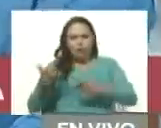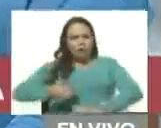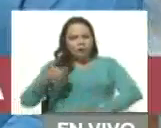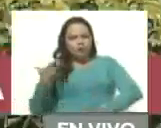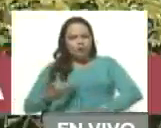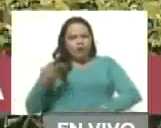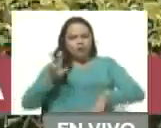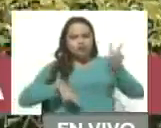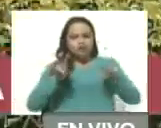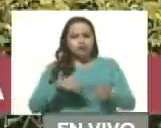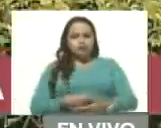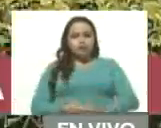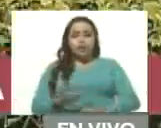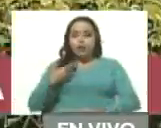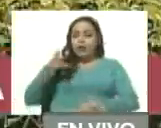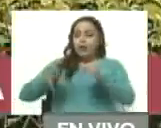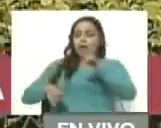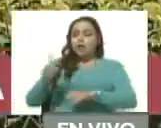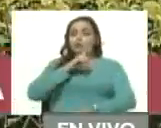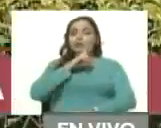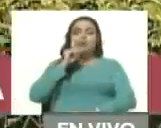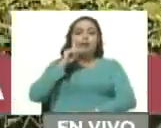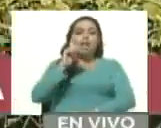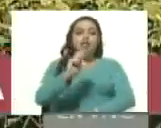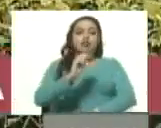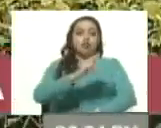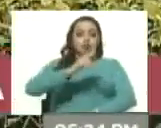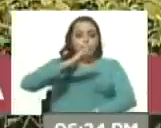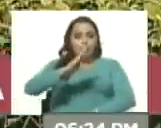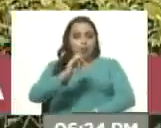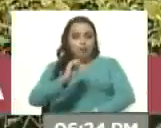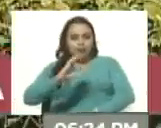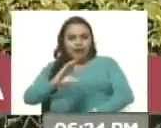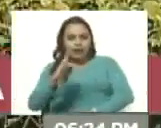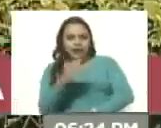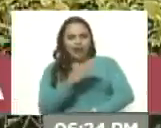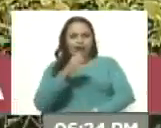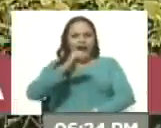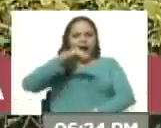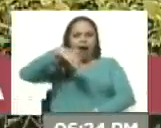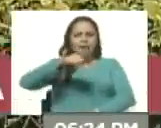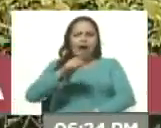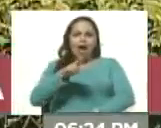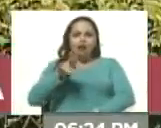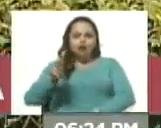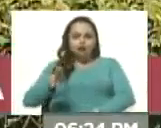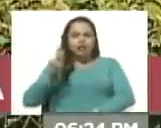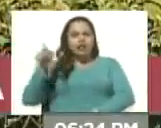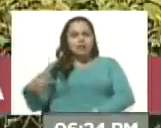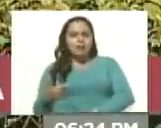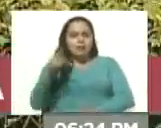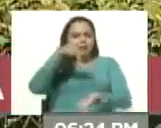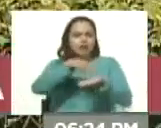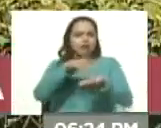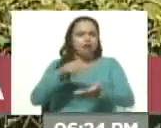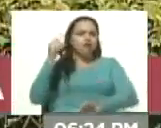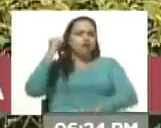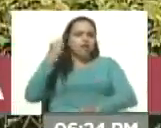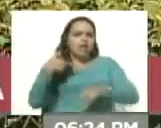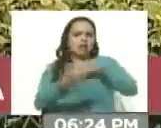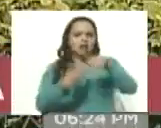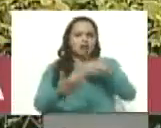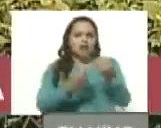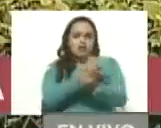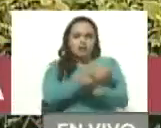si mi ponencia stupak amaro micaela bastidas y la participación de las mujeres en la revolución independentista de tupac